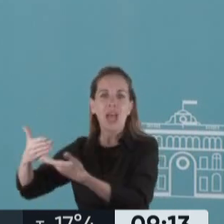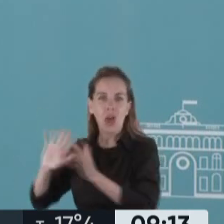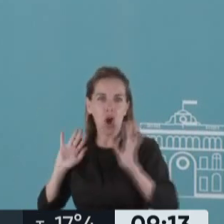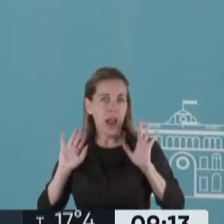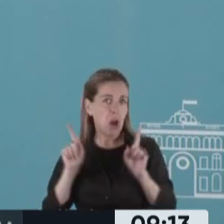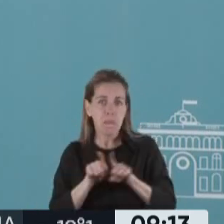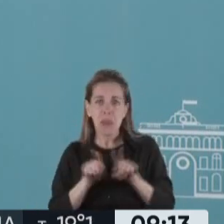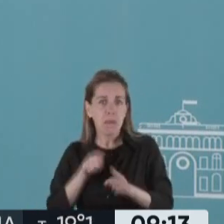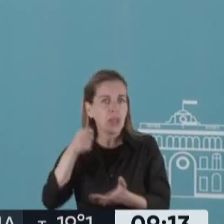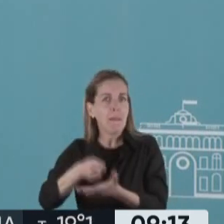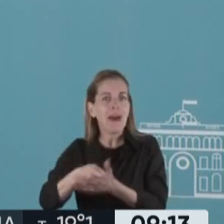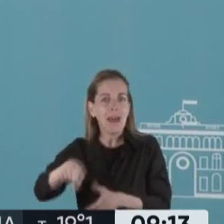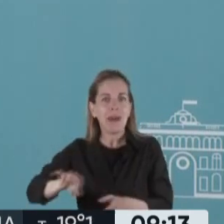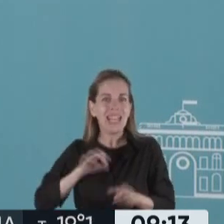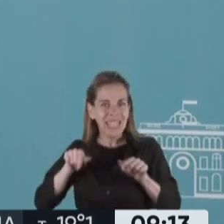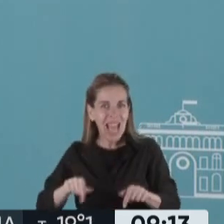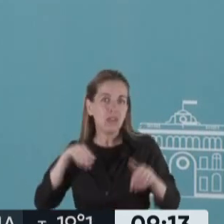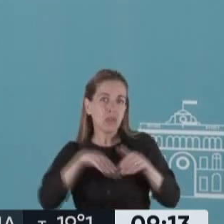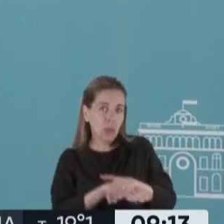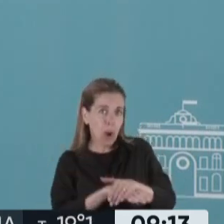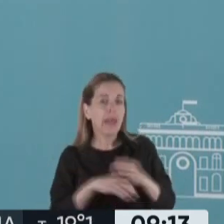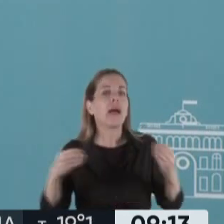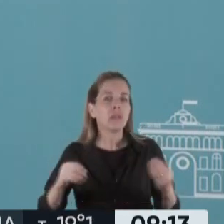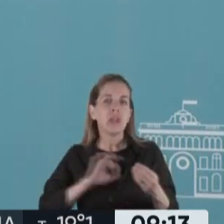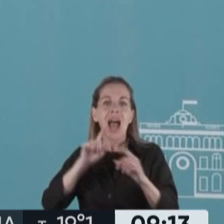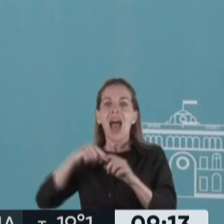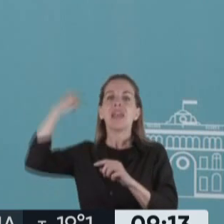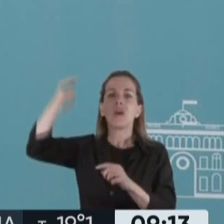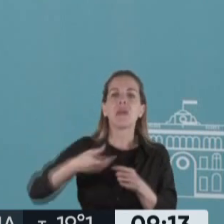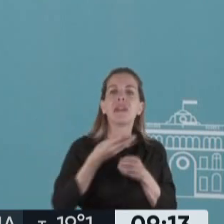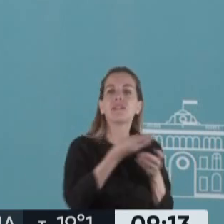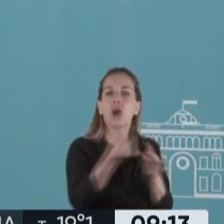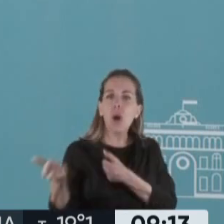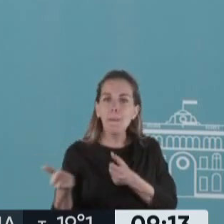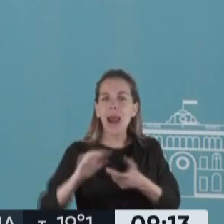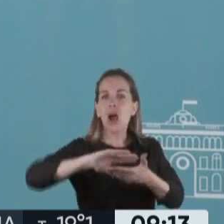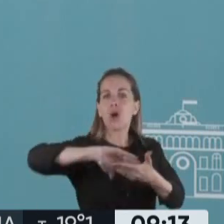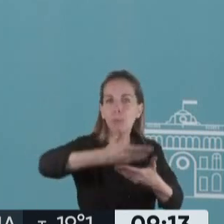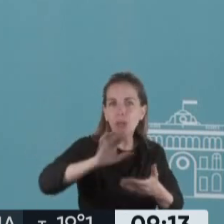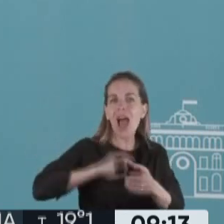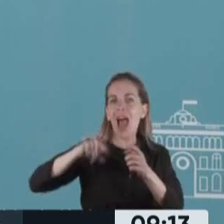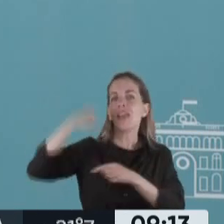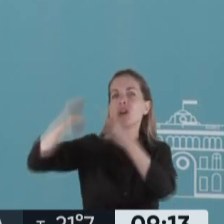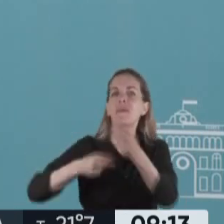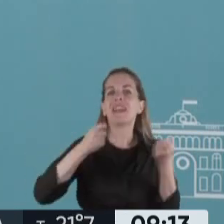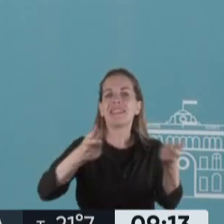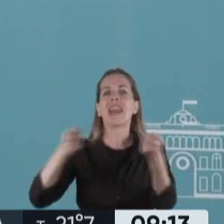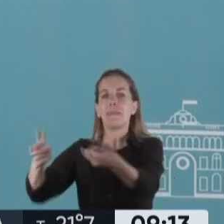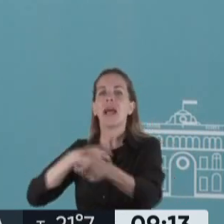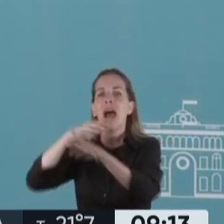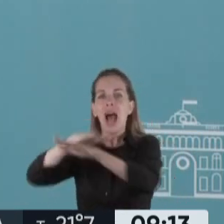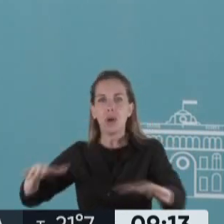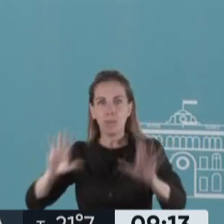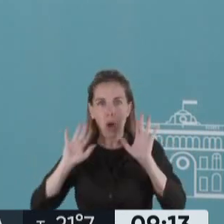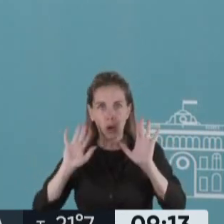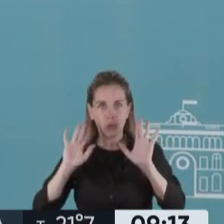pagarles el año que viene, porque no hay por qué ahorrar. En el Estado uno no tiene que gastar más de lo que tiene, pero tampoco tiene que dejar